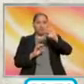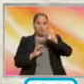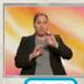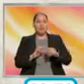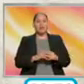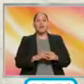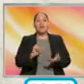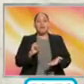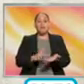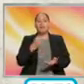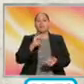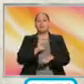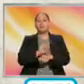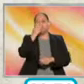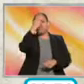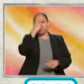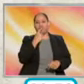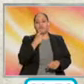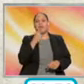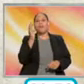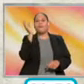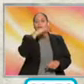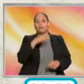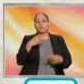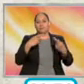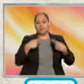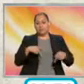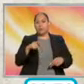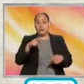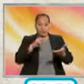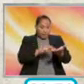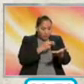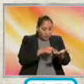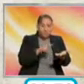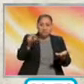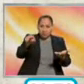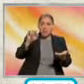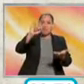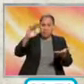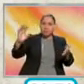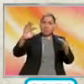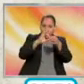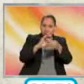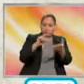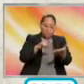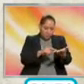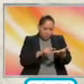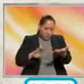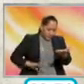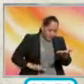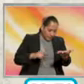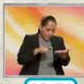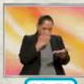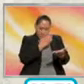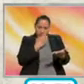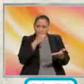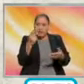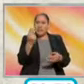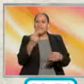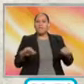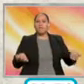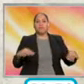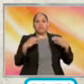es un personaje. Aquí sí te puedo decir que está firmando ella. Nos está diciendo precisamente todas estas grandes cosas que ella necesita